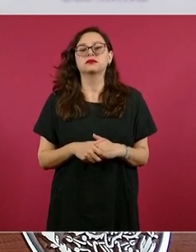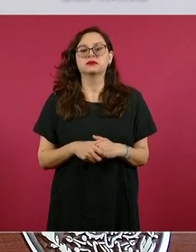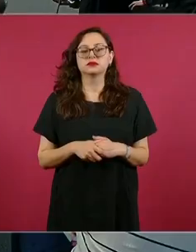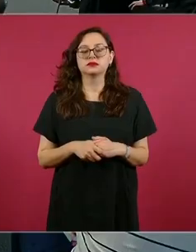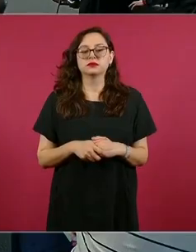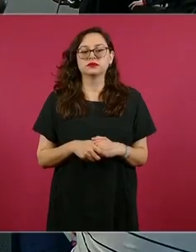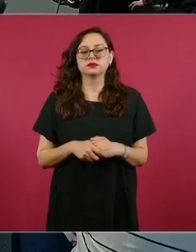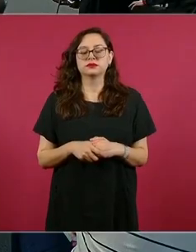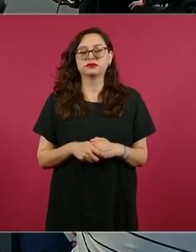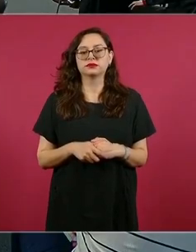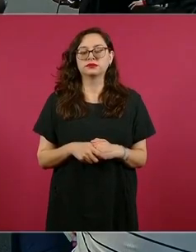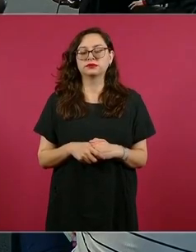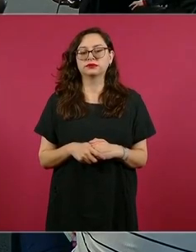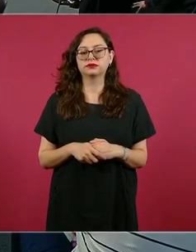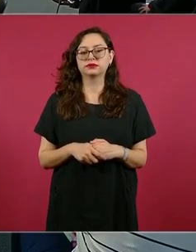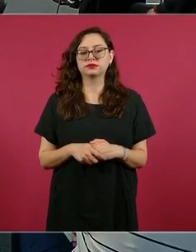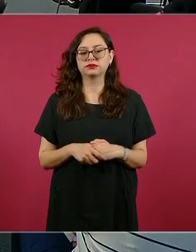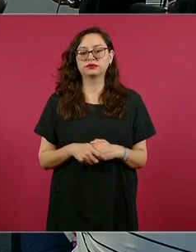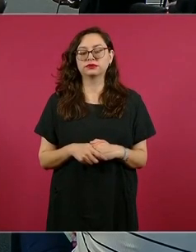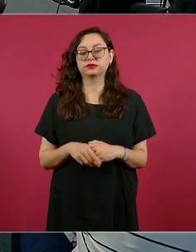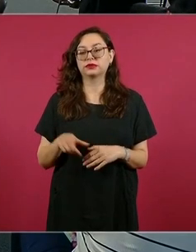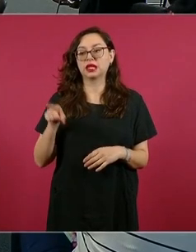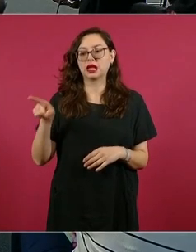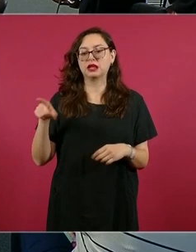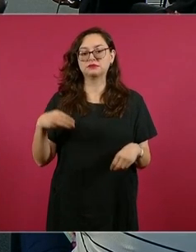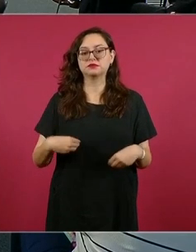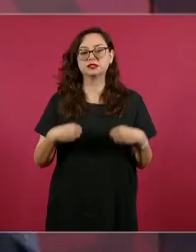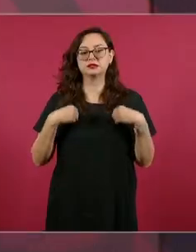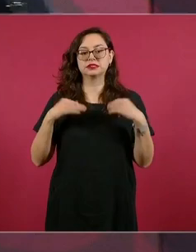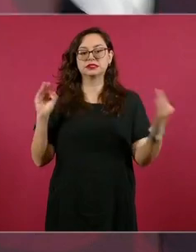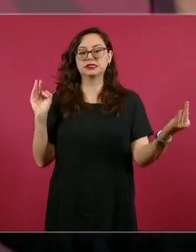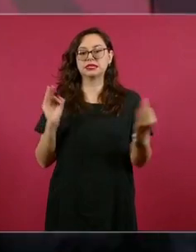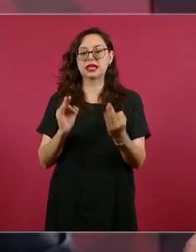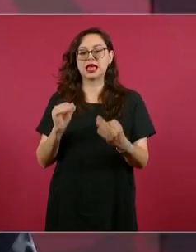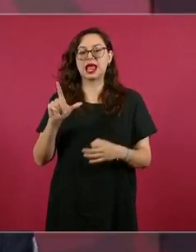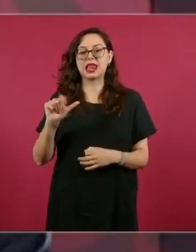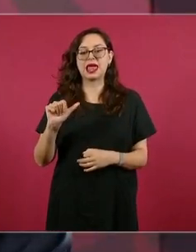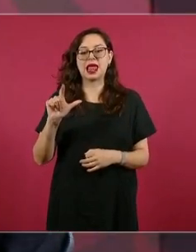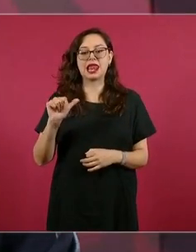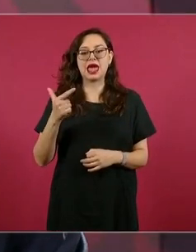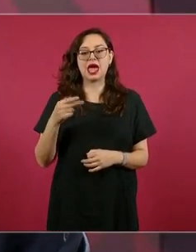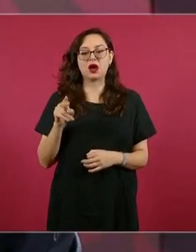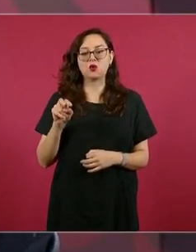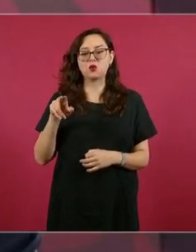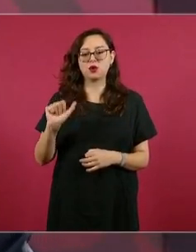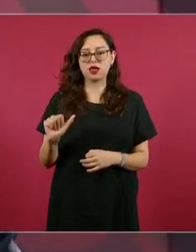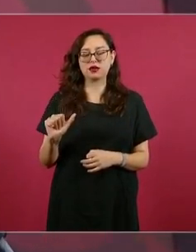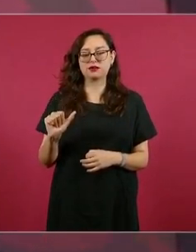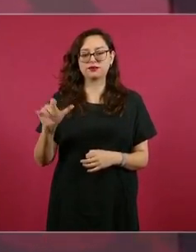y está en La Laguna, y todos sus amigos